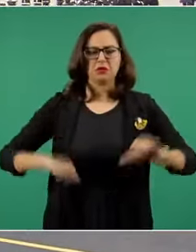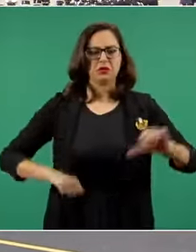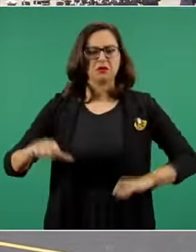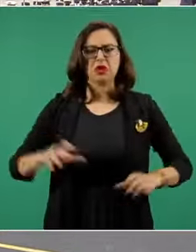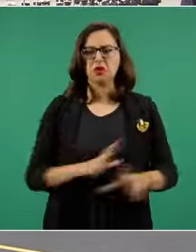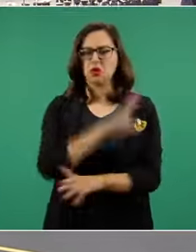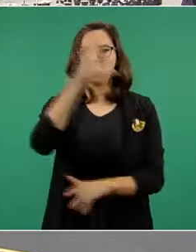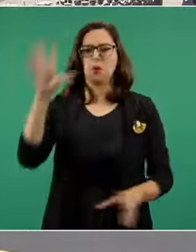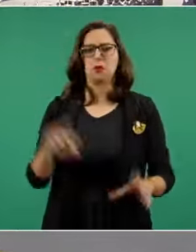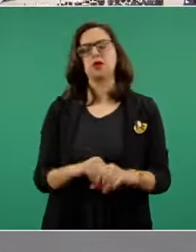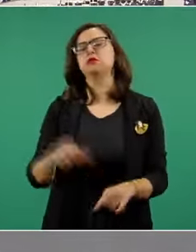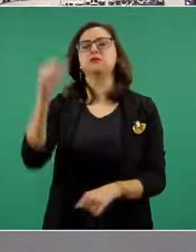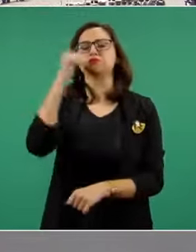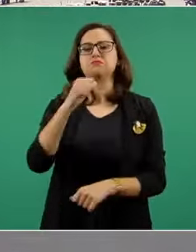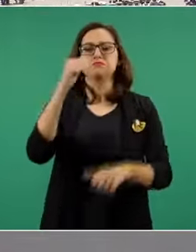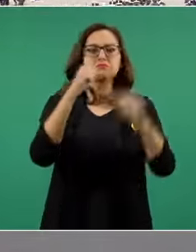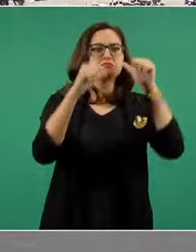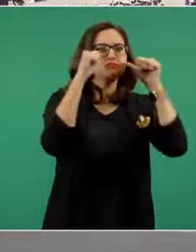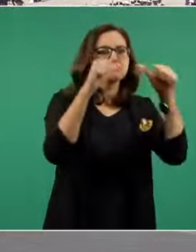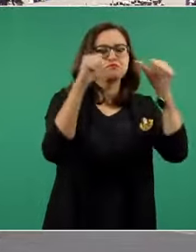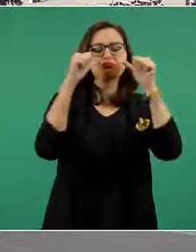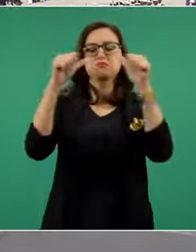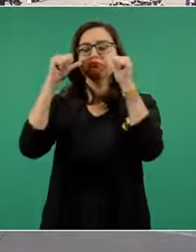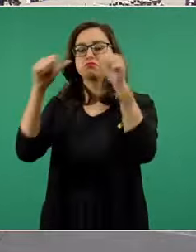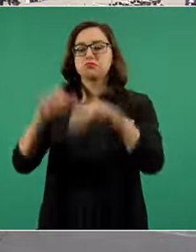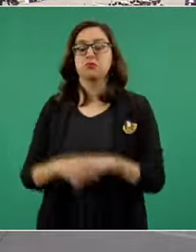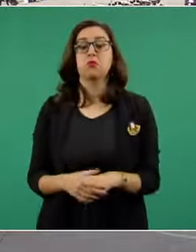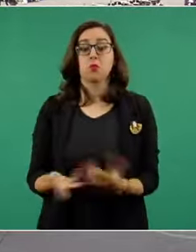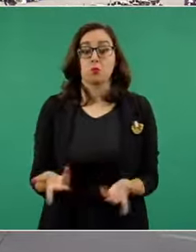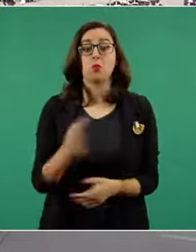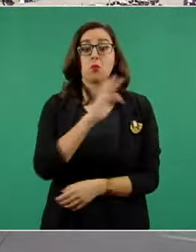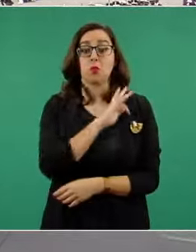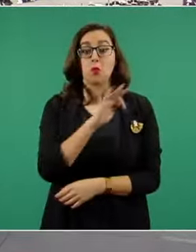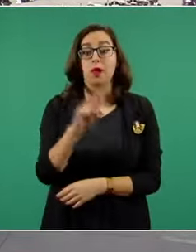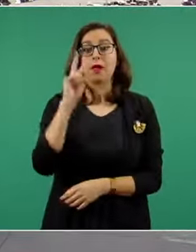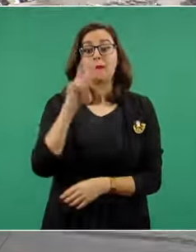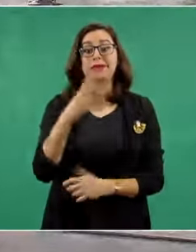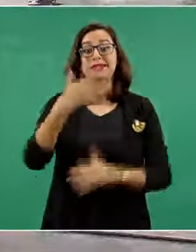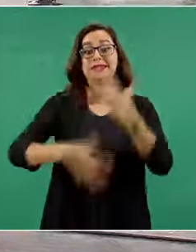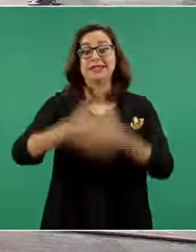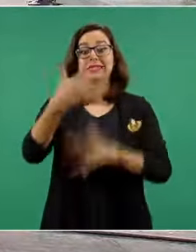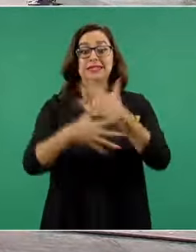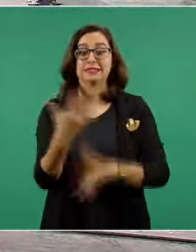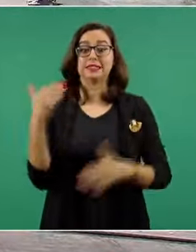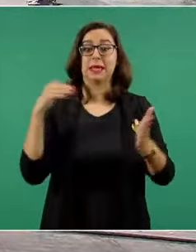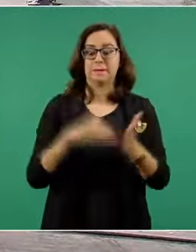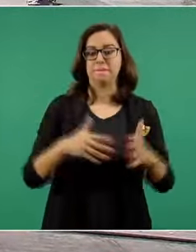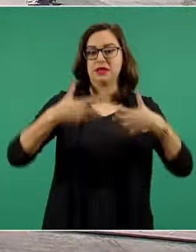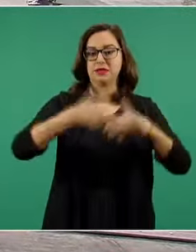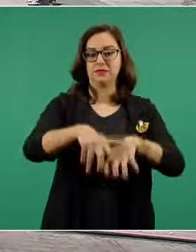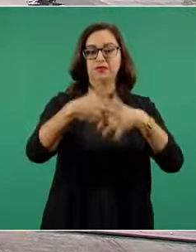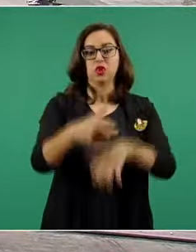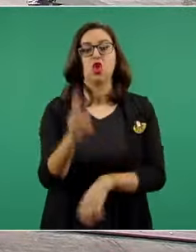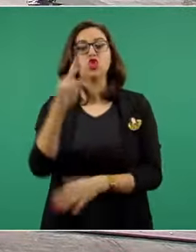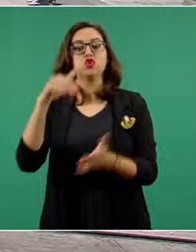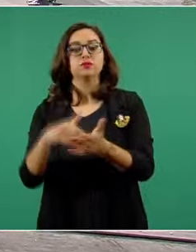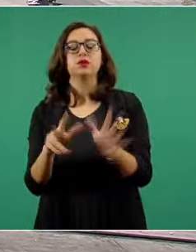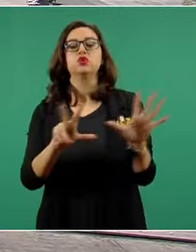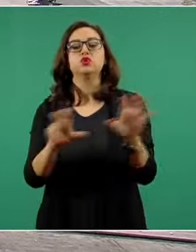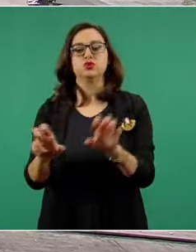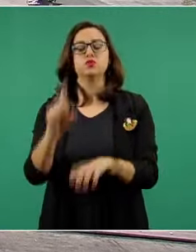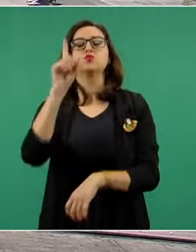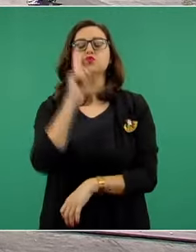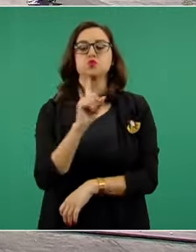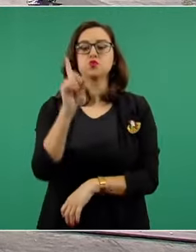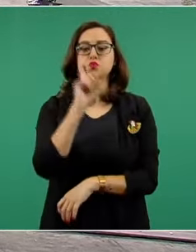Aérea Mexicanos. Como prueba de ello, en la columna de desfile de 15.000 elementos, 2.800 son mujeres.